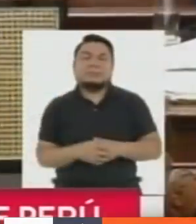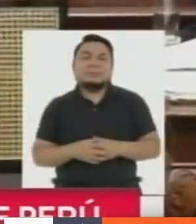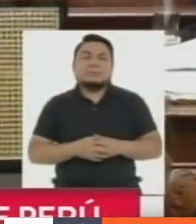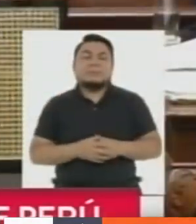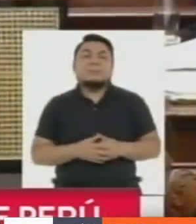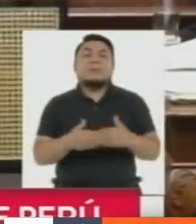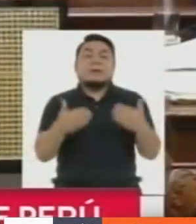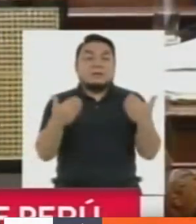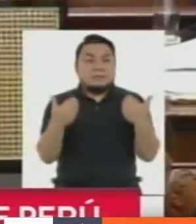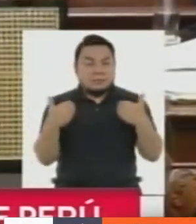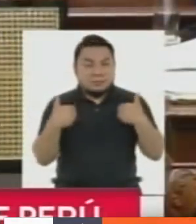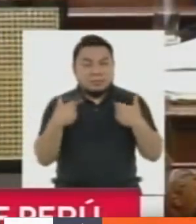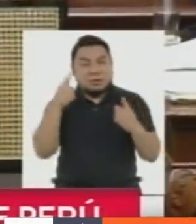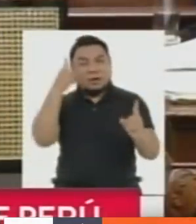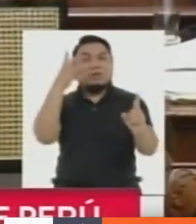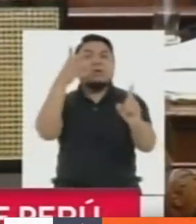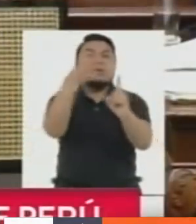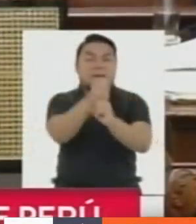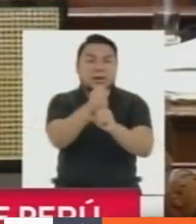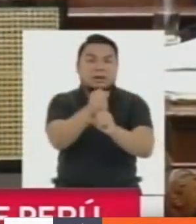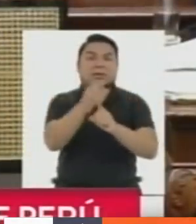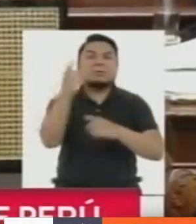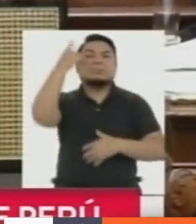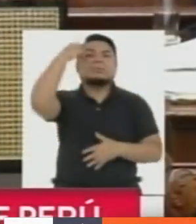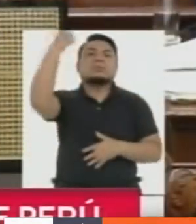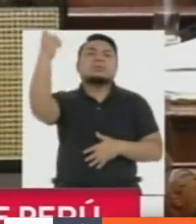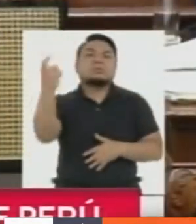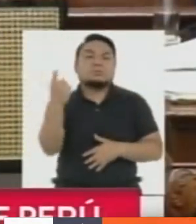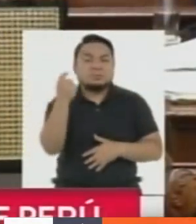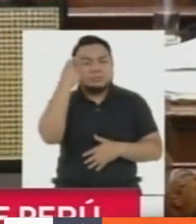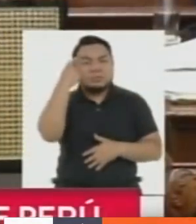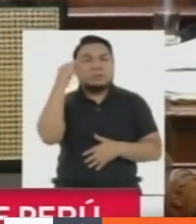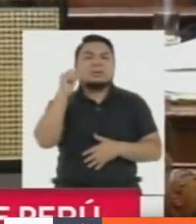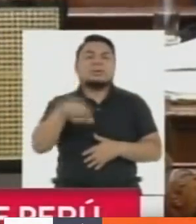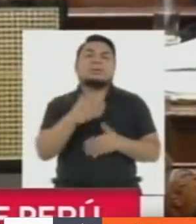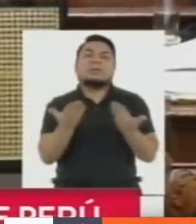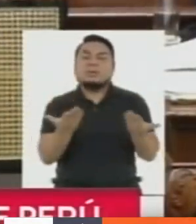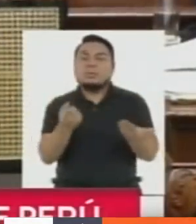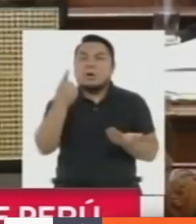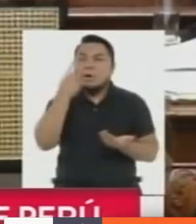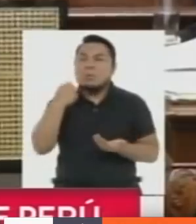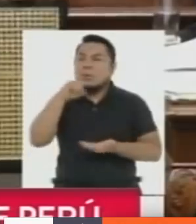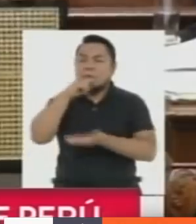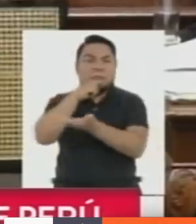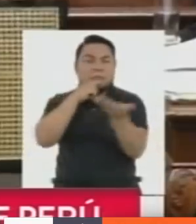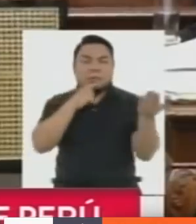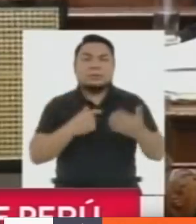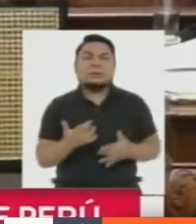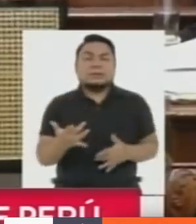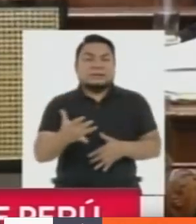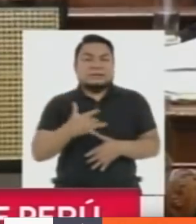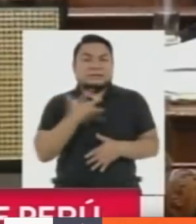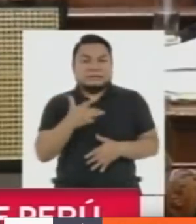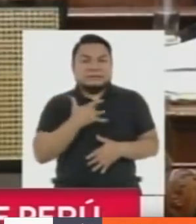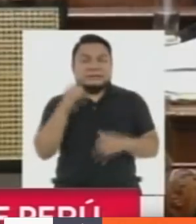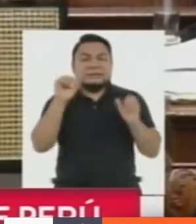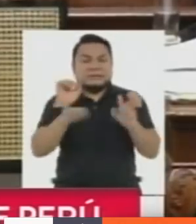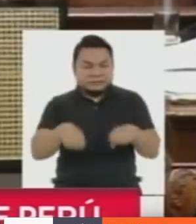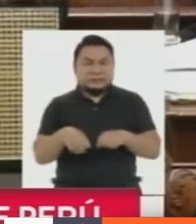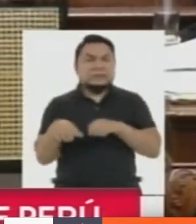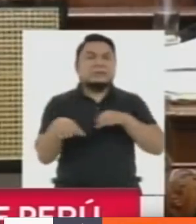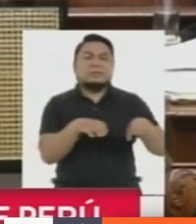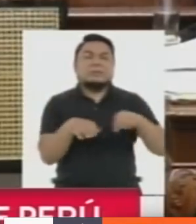tenemos que lograr nuestros sueños y sentir que hemos cumplido